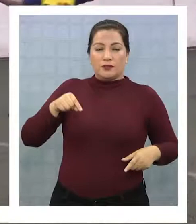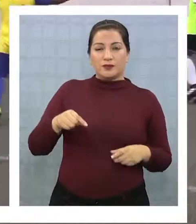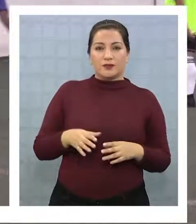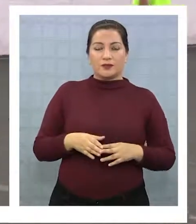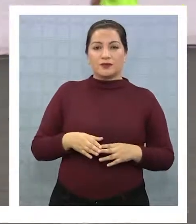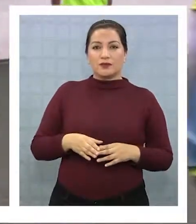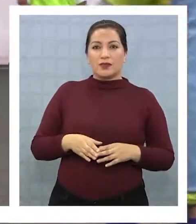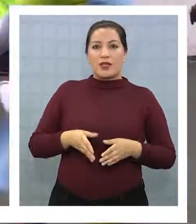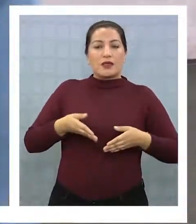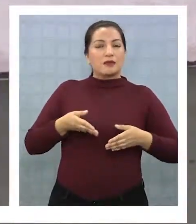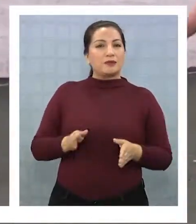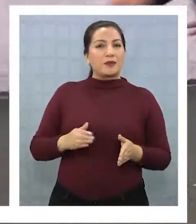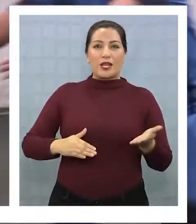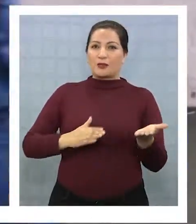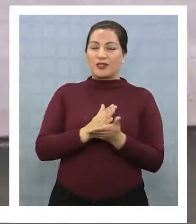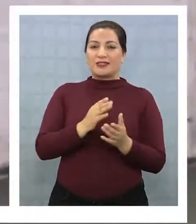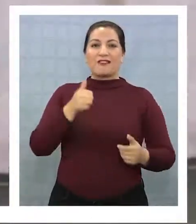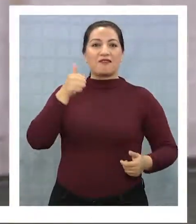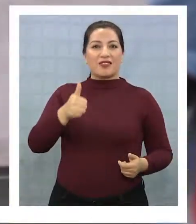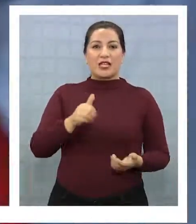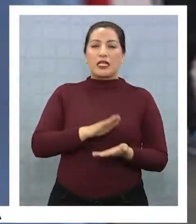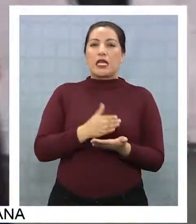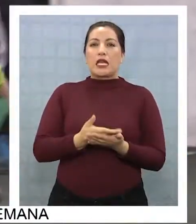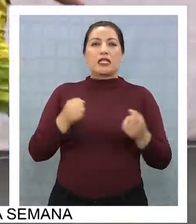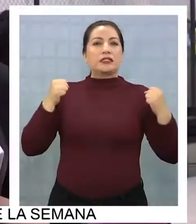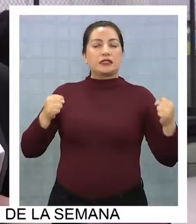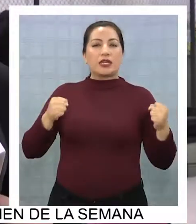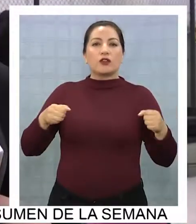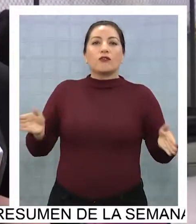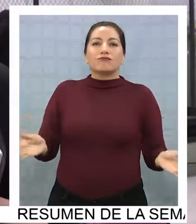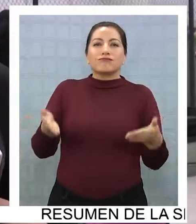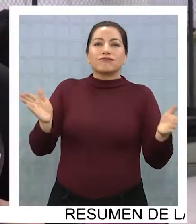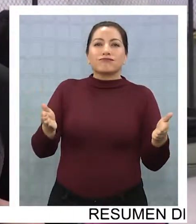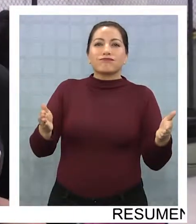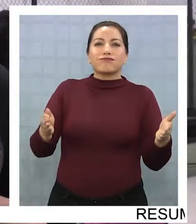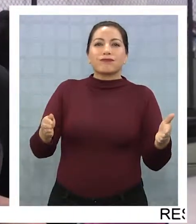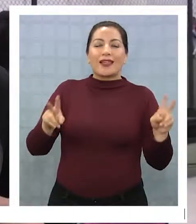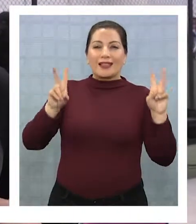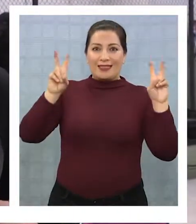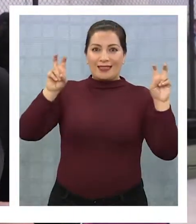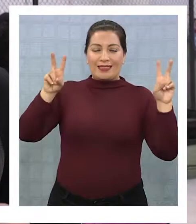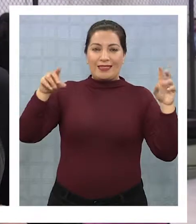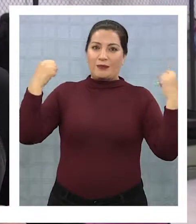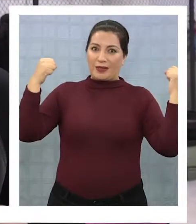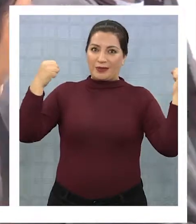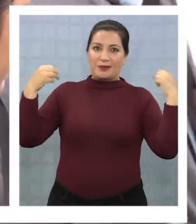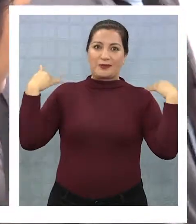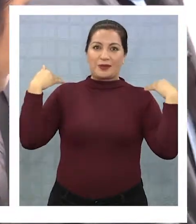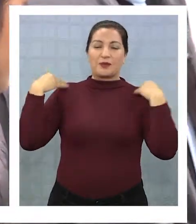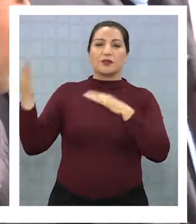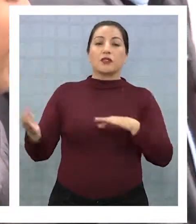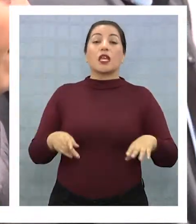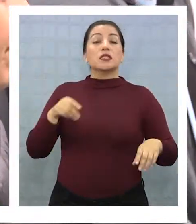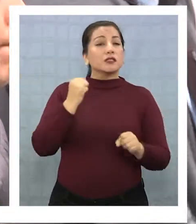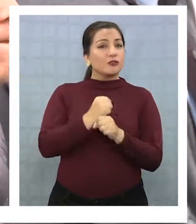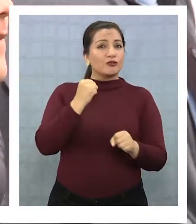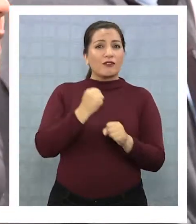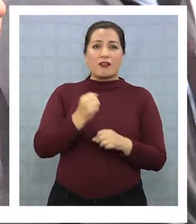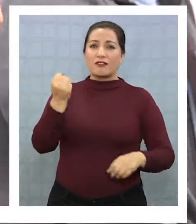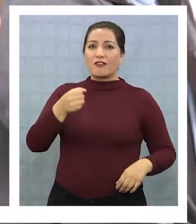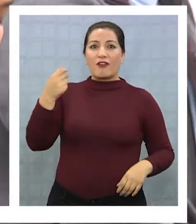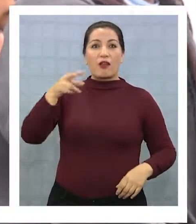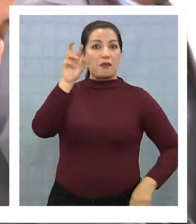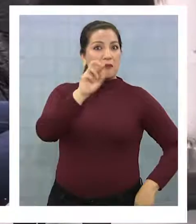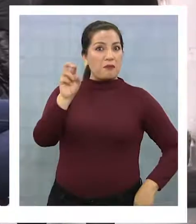para nacer bien, sanamente e involucrarle a los niños en el deporte. Creo que es lo más importante de la vida. Un modo de trabajo